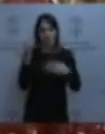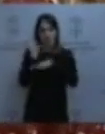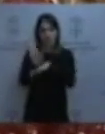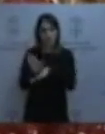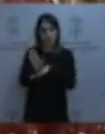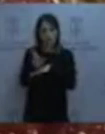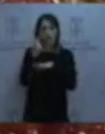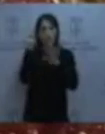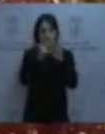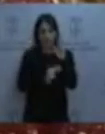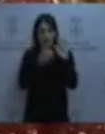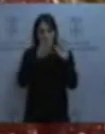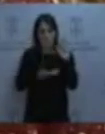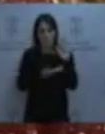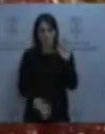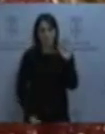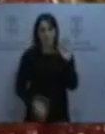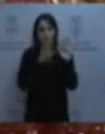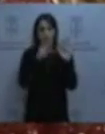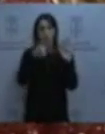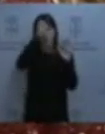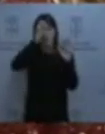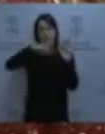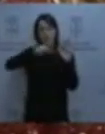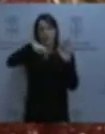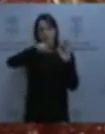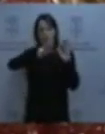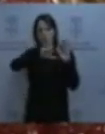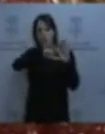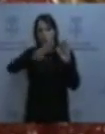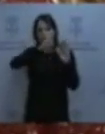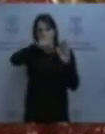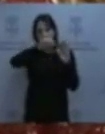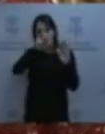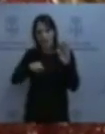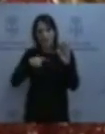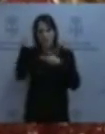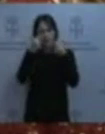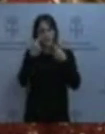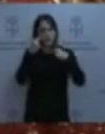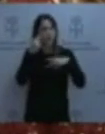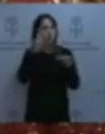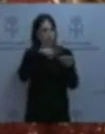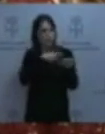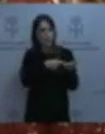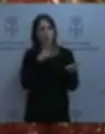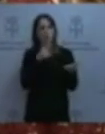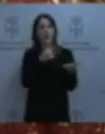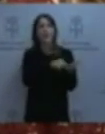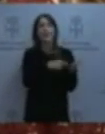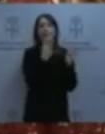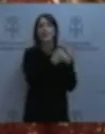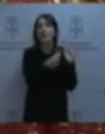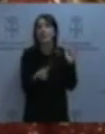Mírela bien. Es Manuel Menéndez, supongo que lo reconocerá. Se acababa de denunciar que su